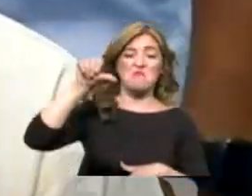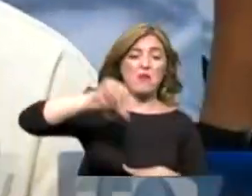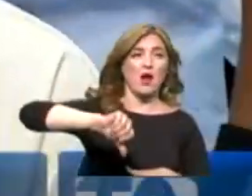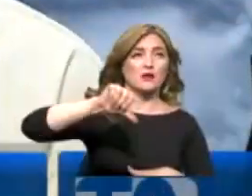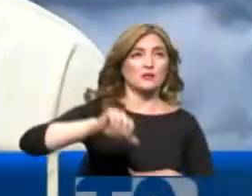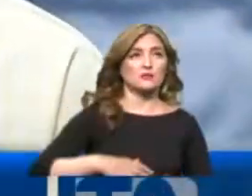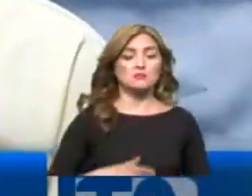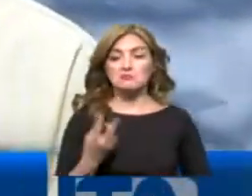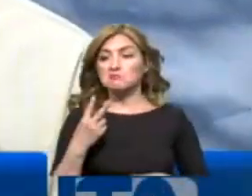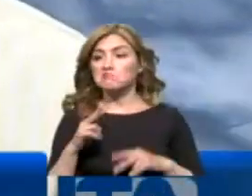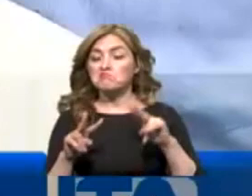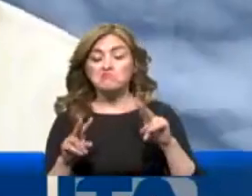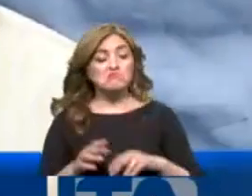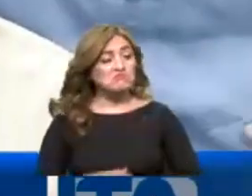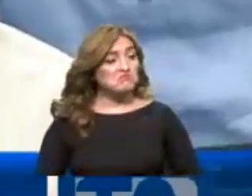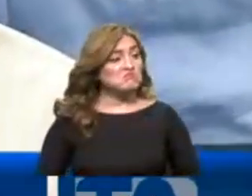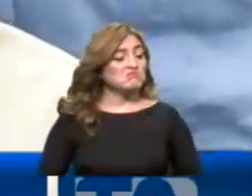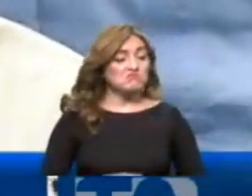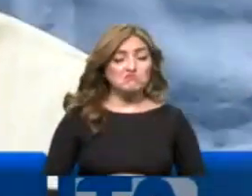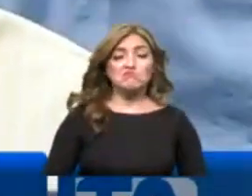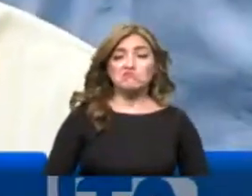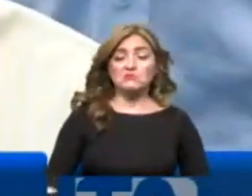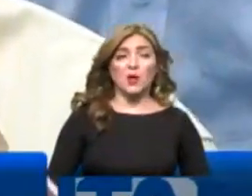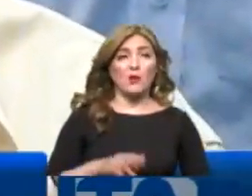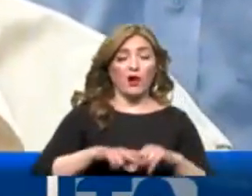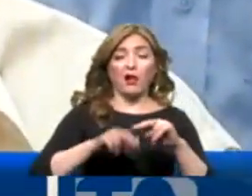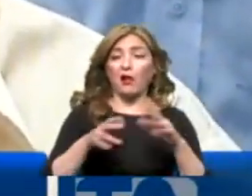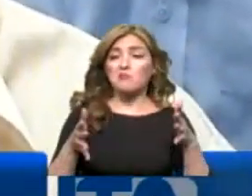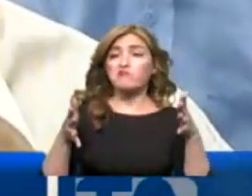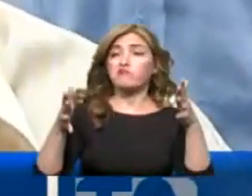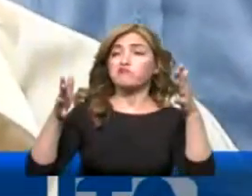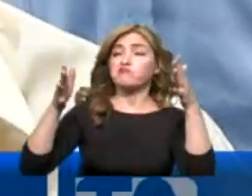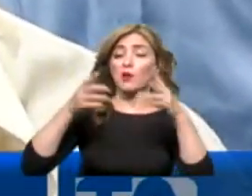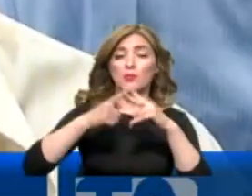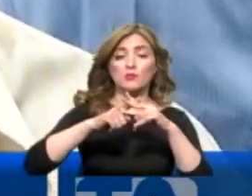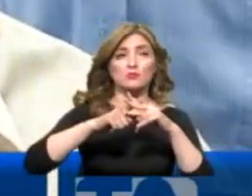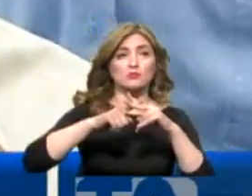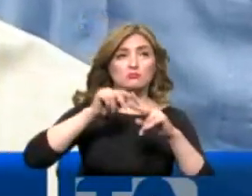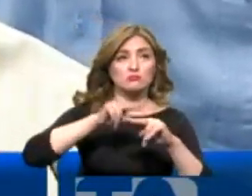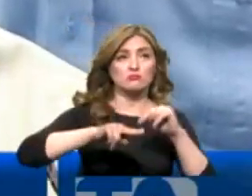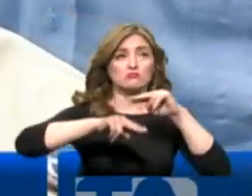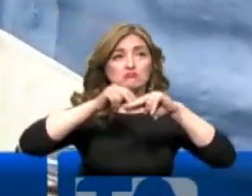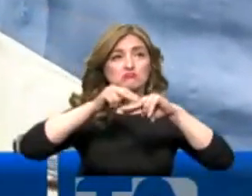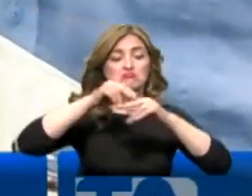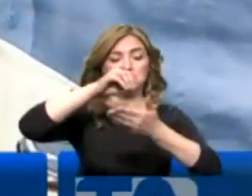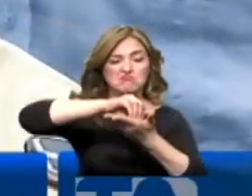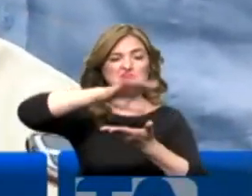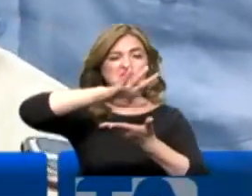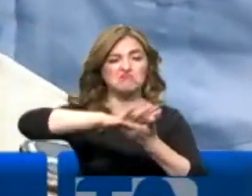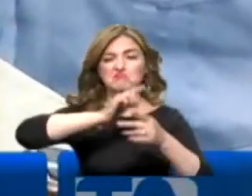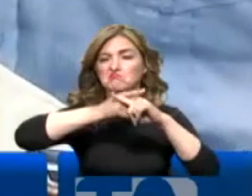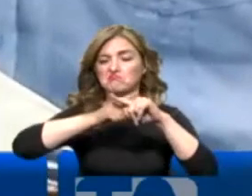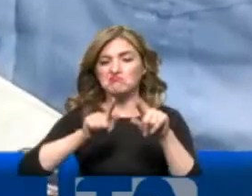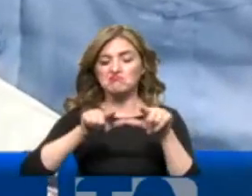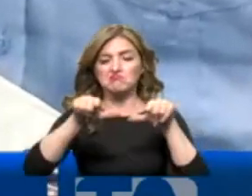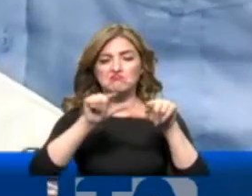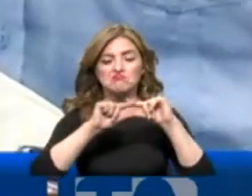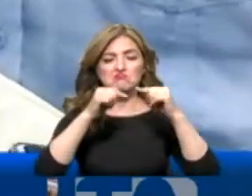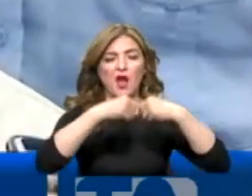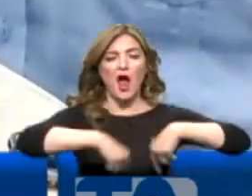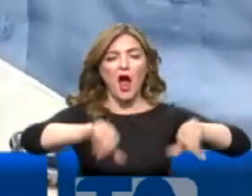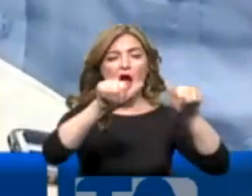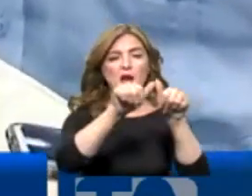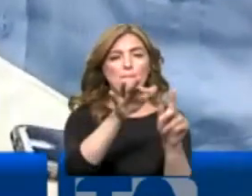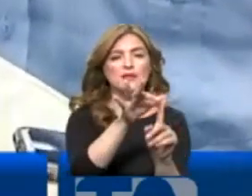cascarón que prácticamente recibimos al comienzo de este gobierno, hemos empezado a implementar muchas unidades ya, muchas